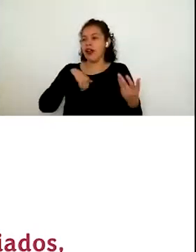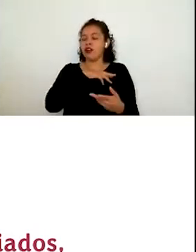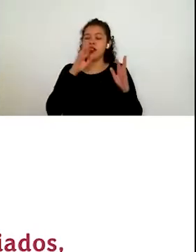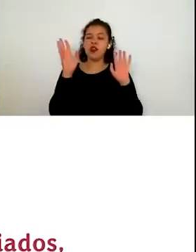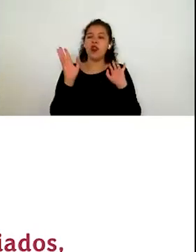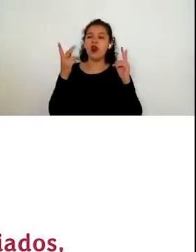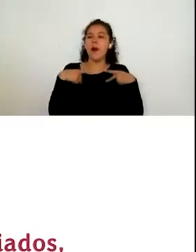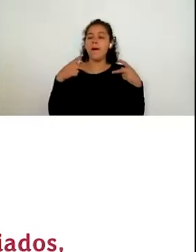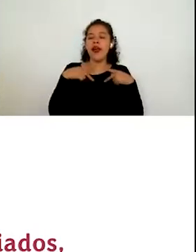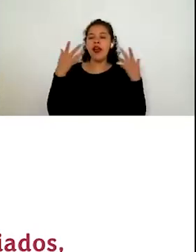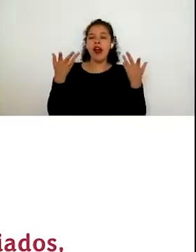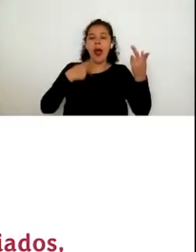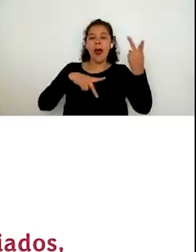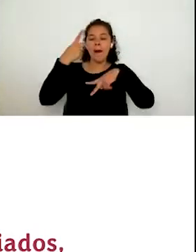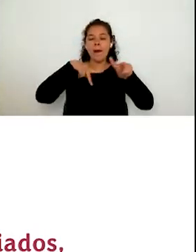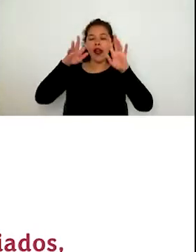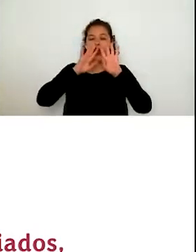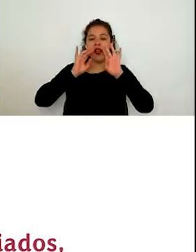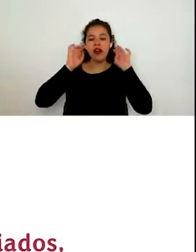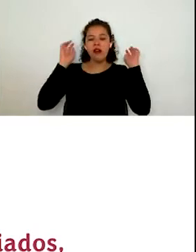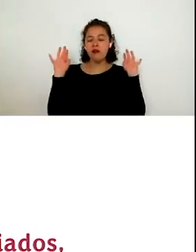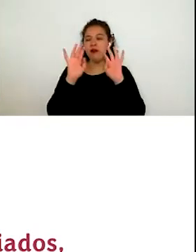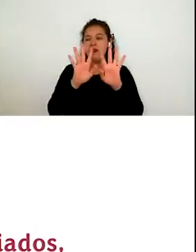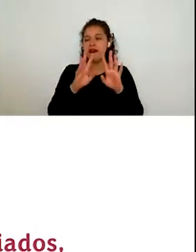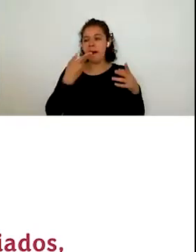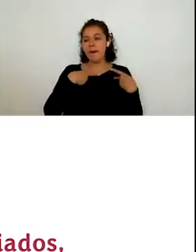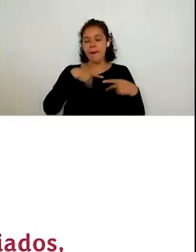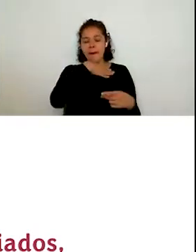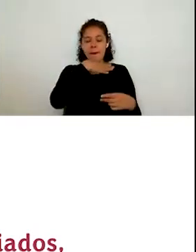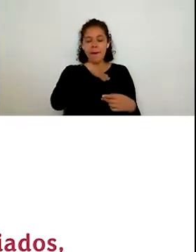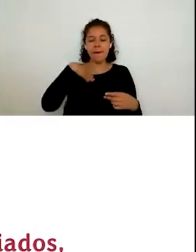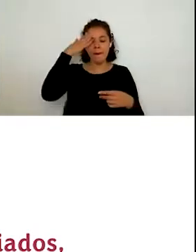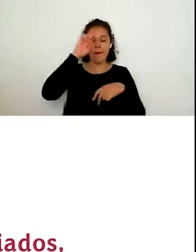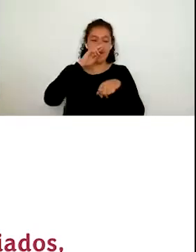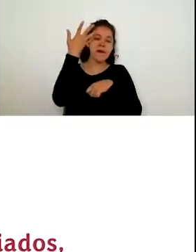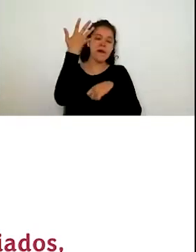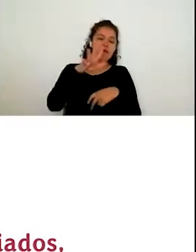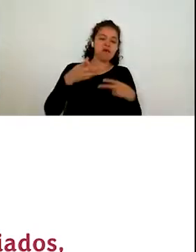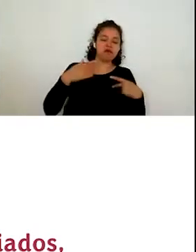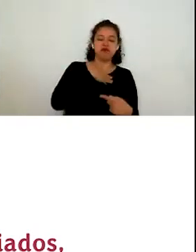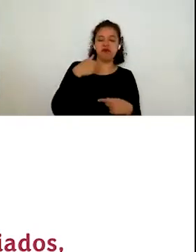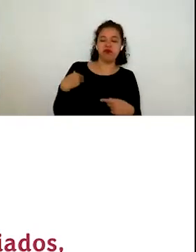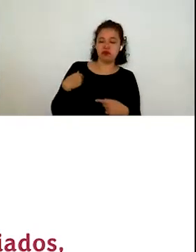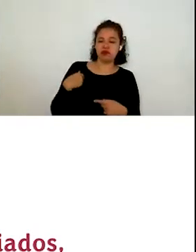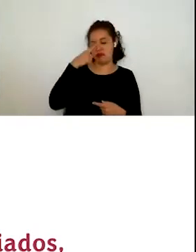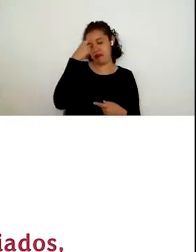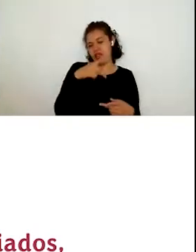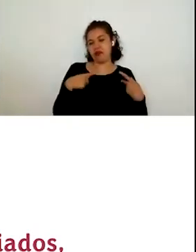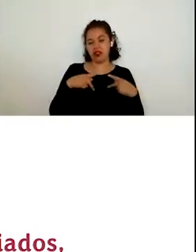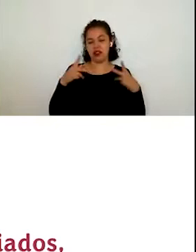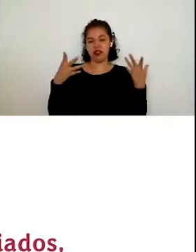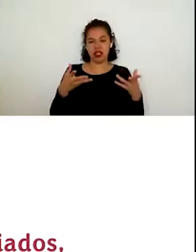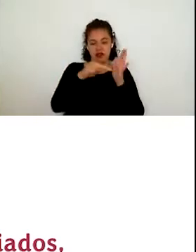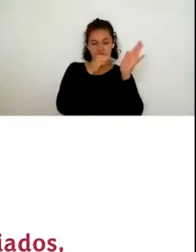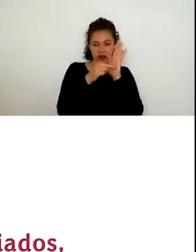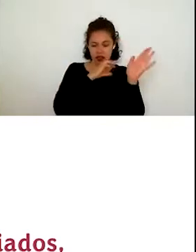sé, un ejemplo, un patronato de 10 miembros y para reunir quórum necesitan a 7, entonces solamente convocan